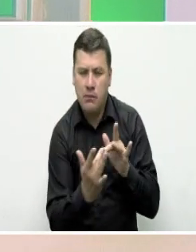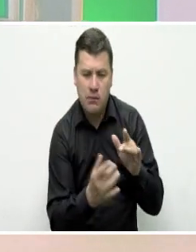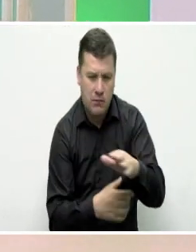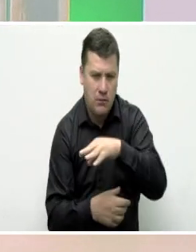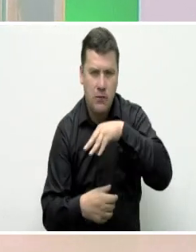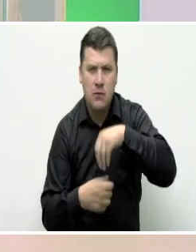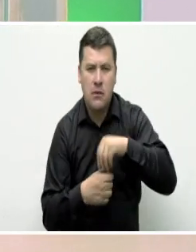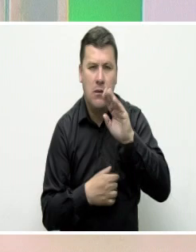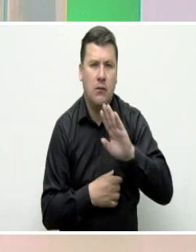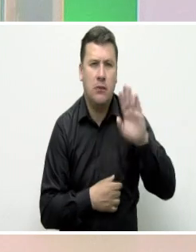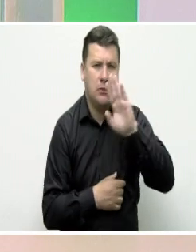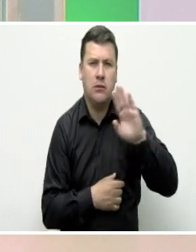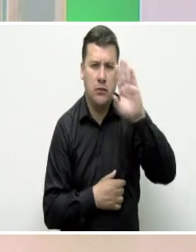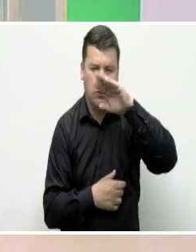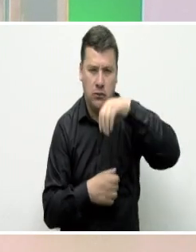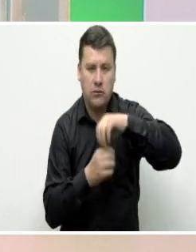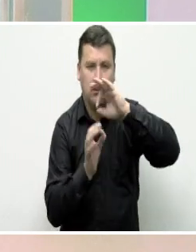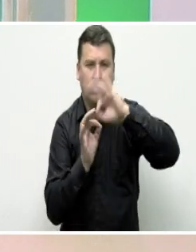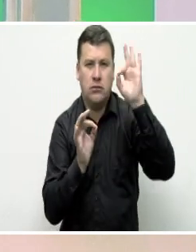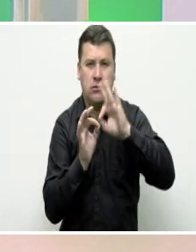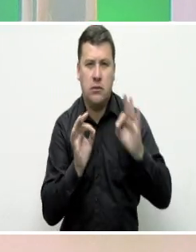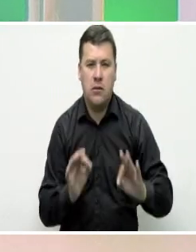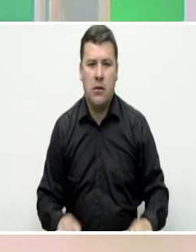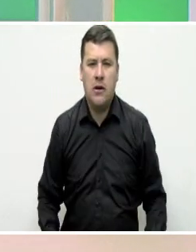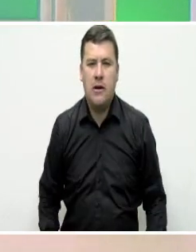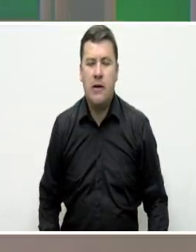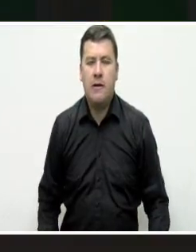autoridades departamentales y municipales.